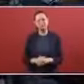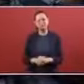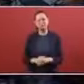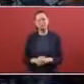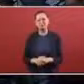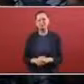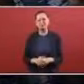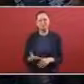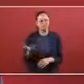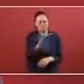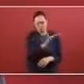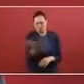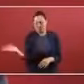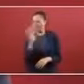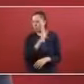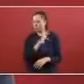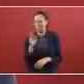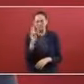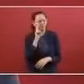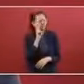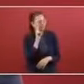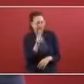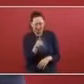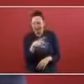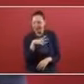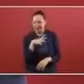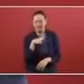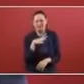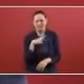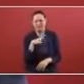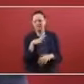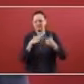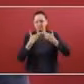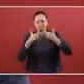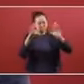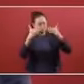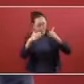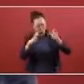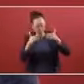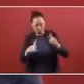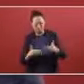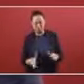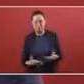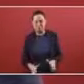en la oferta de todos ustedes. Todo mundo puede consultar las declaraciones patrimoniales de